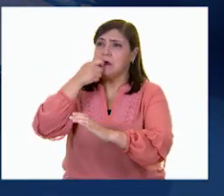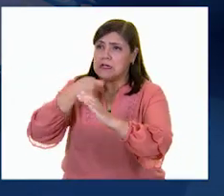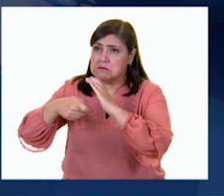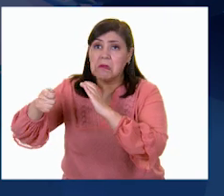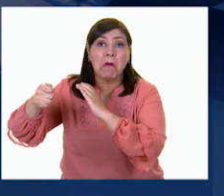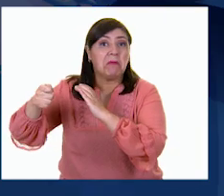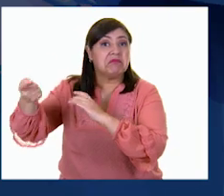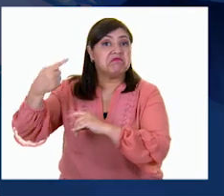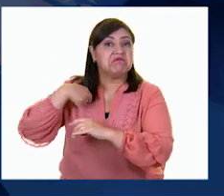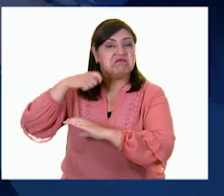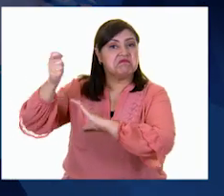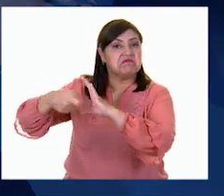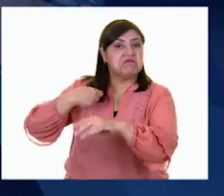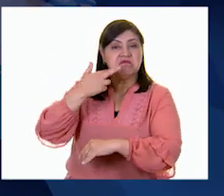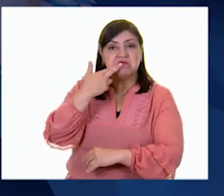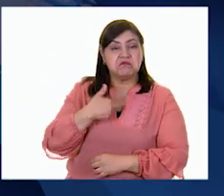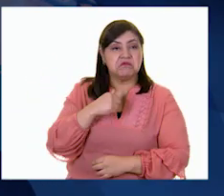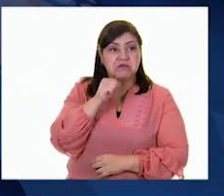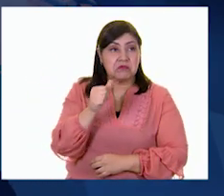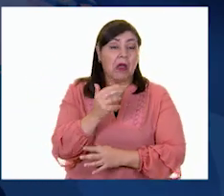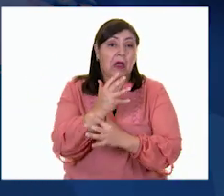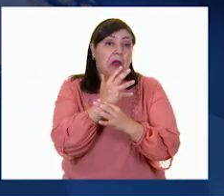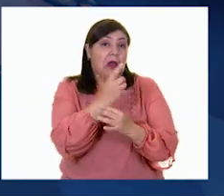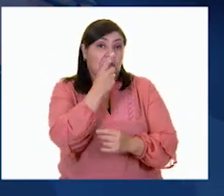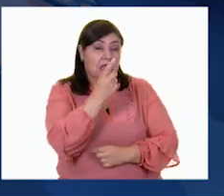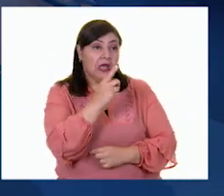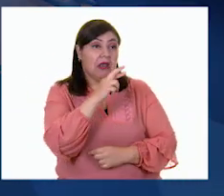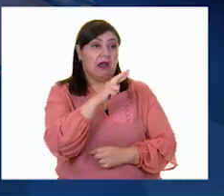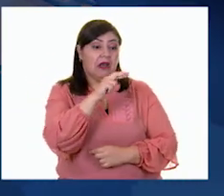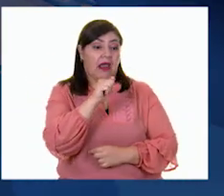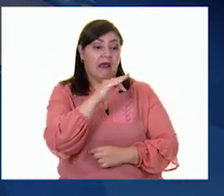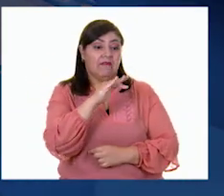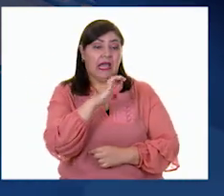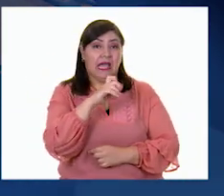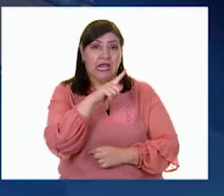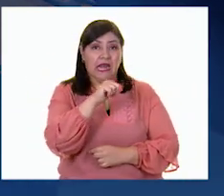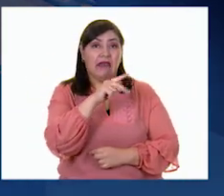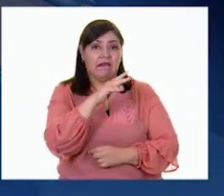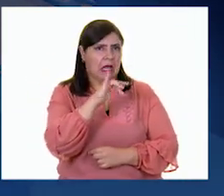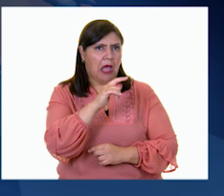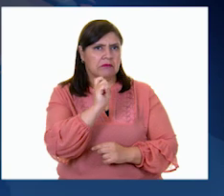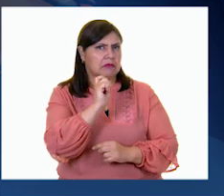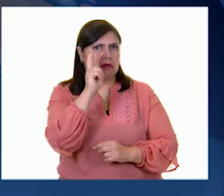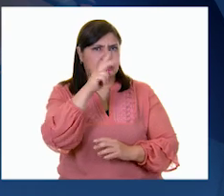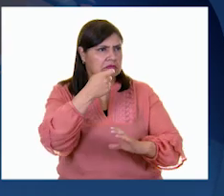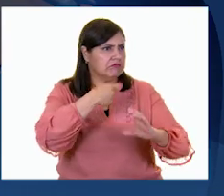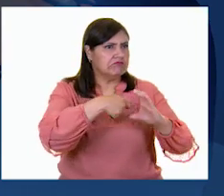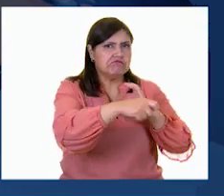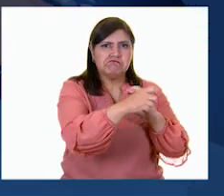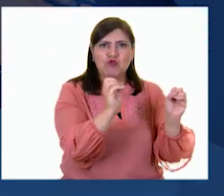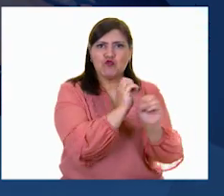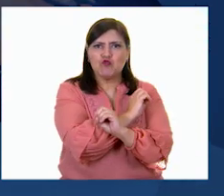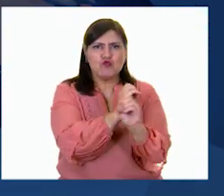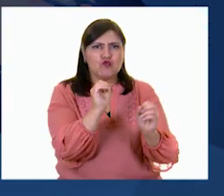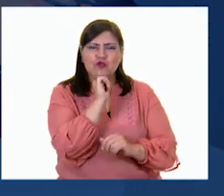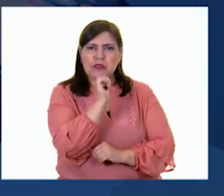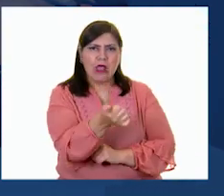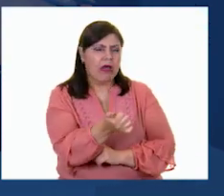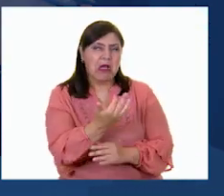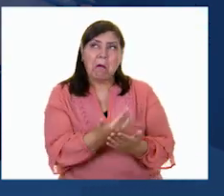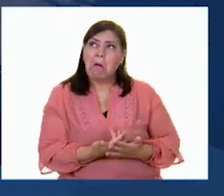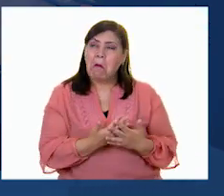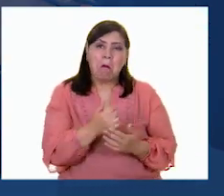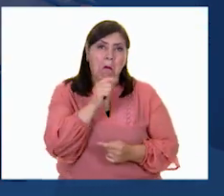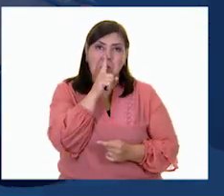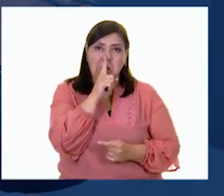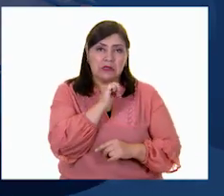respuesta. Me dice Rafael Ávila que está donde siempre y que no ha recibido carta de usted. Sí, y